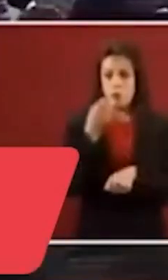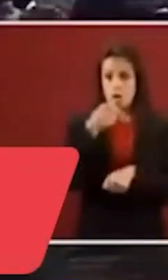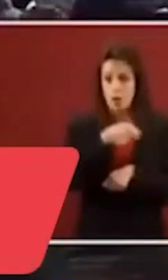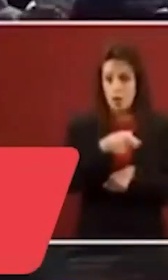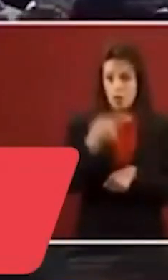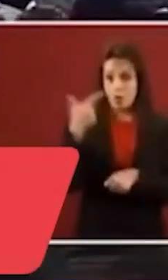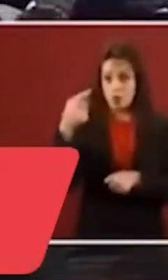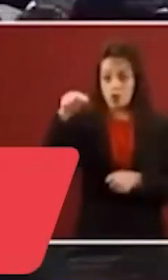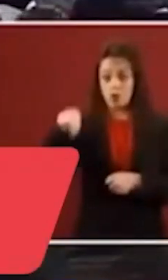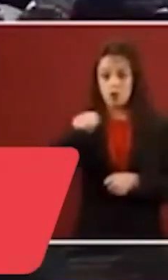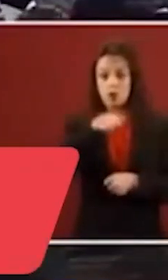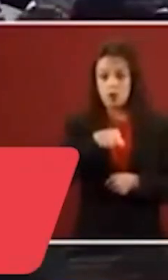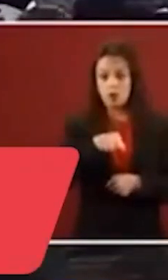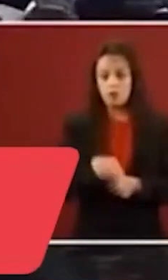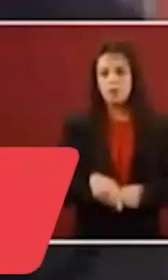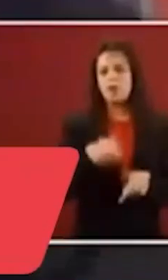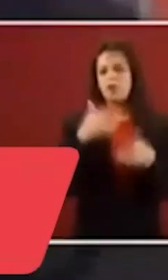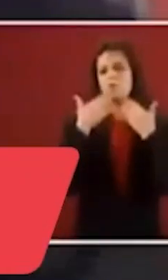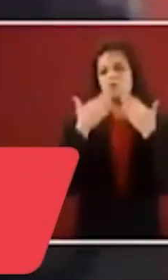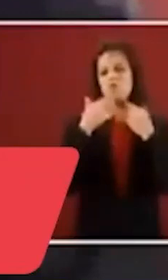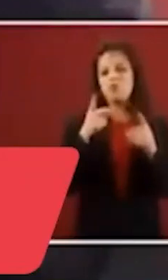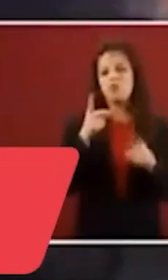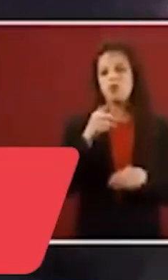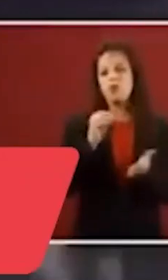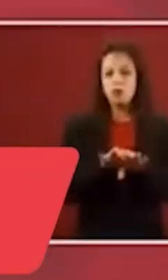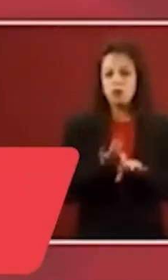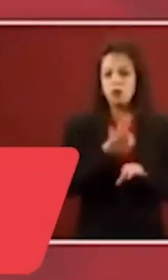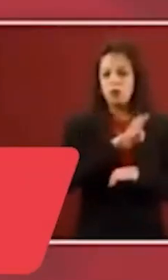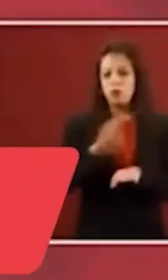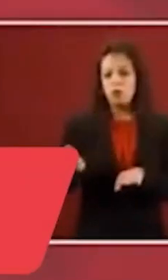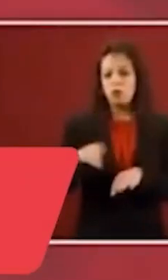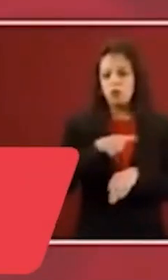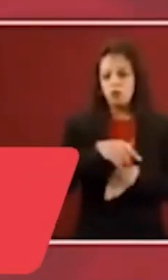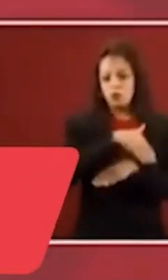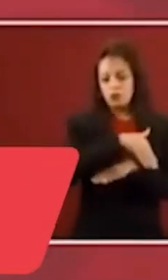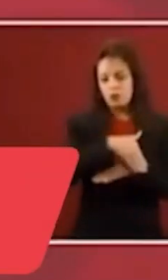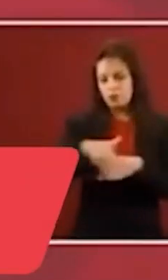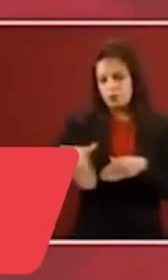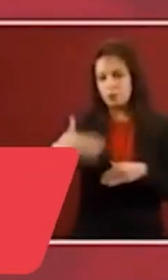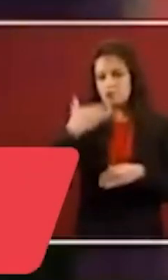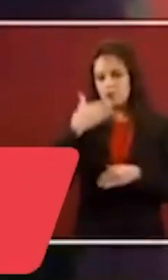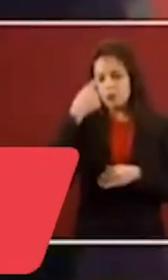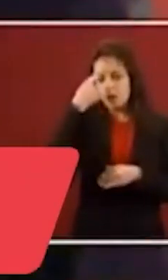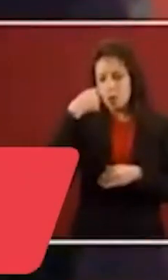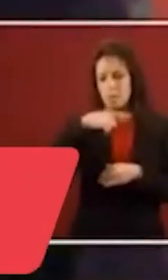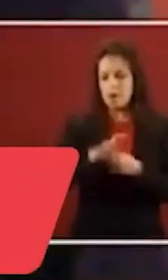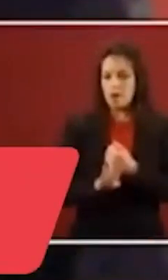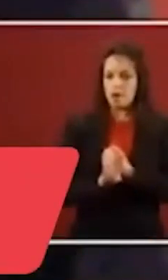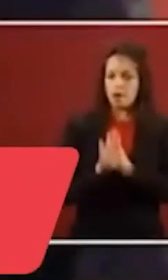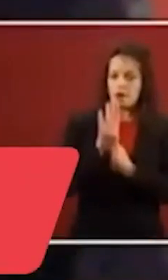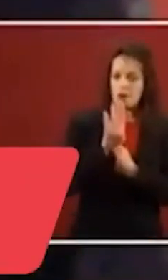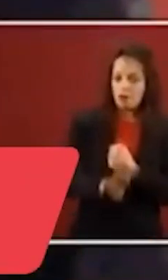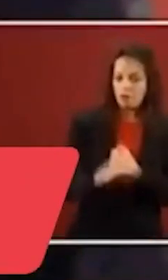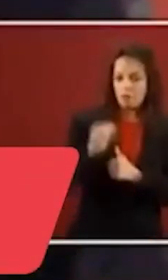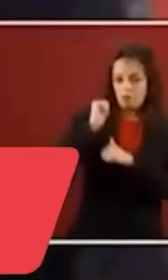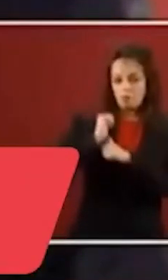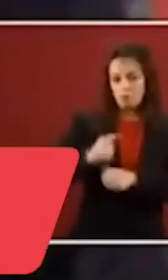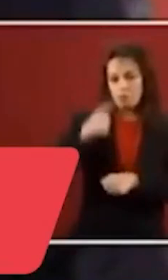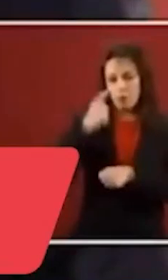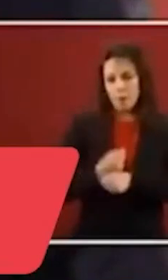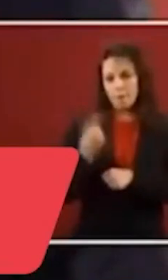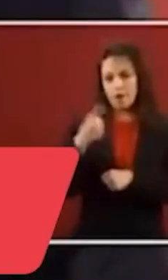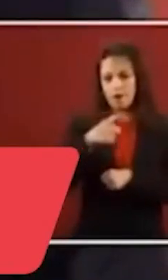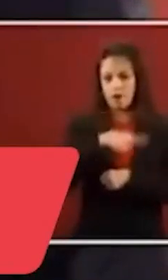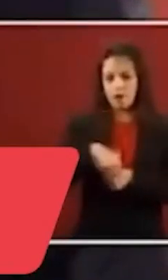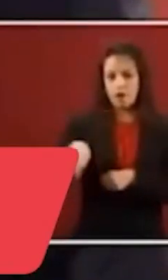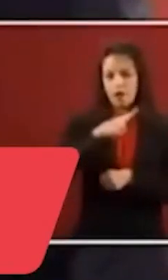también México. Eso no significa que México tiene la misma ideología de estos países mencionados, pero lo